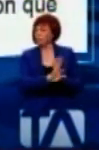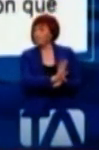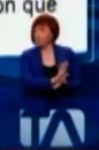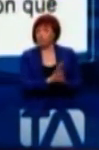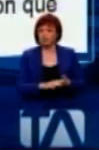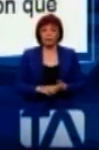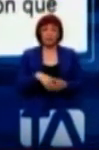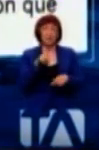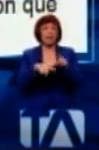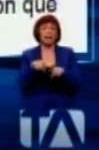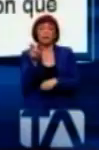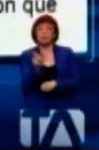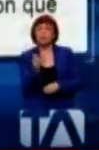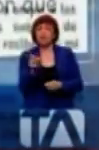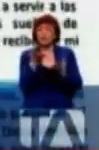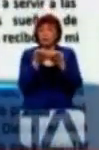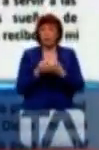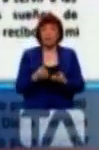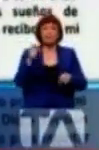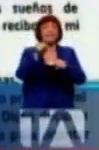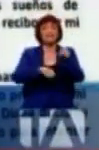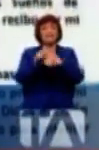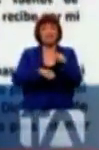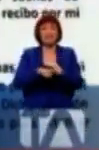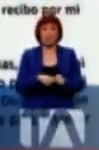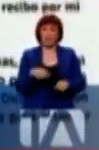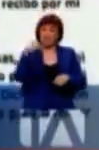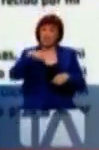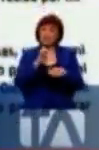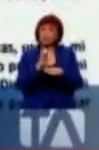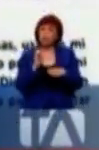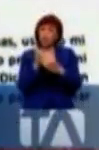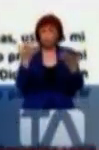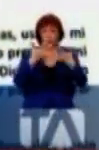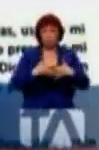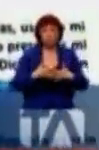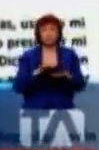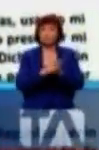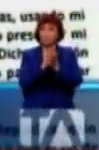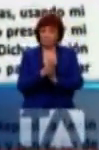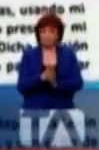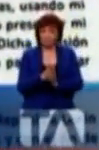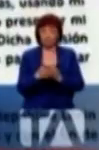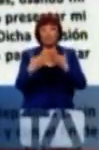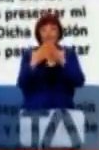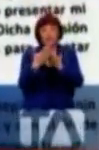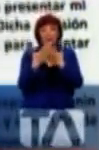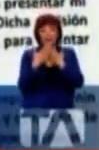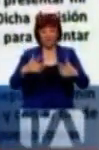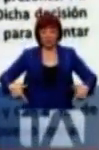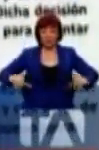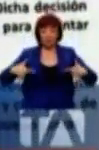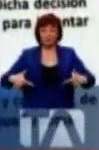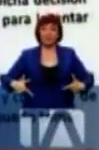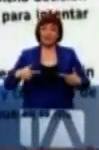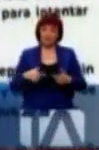por personas que intentan romper la unión que el país necesita. En su renuncia, Delgado agradece también al presidente Moreno por la